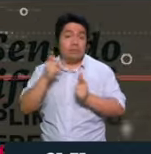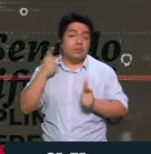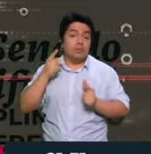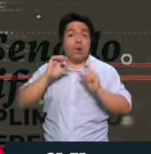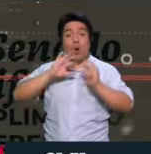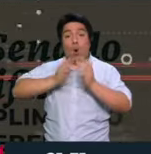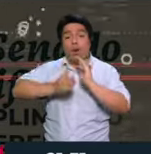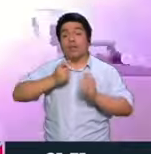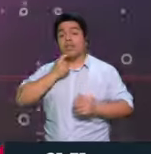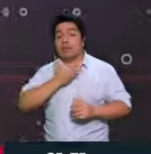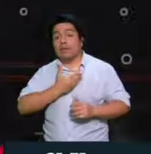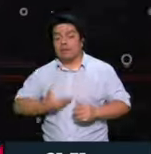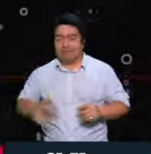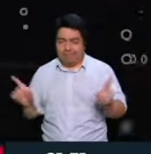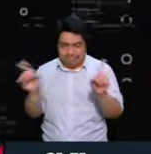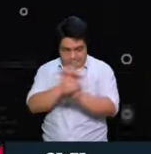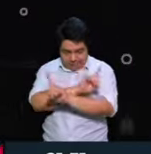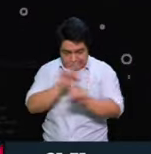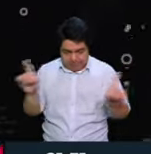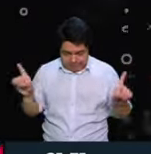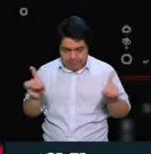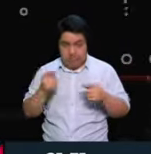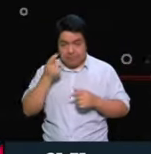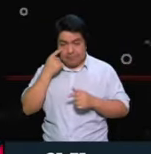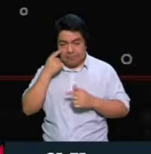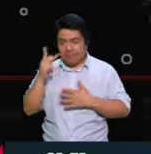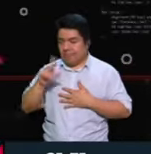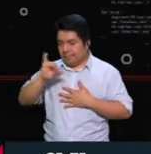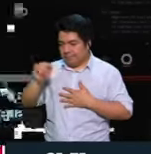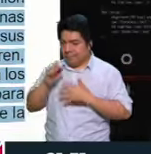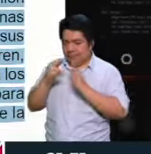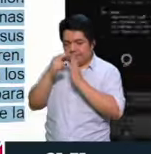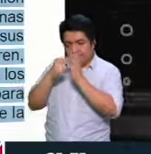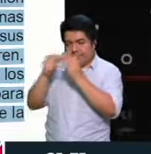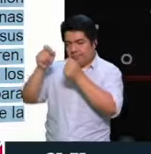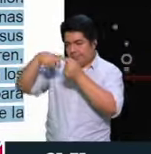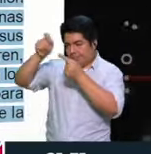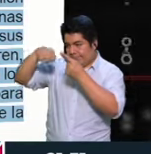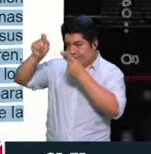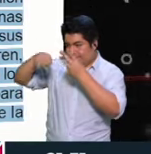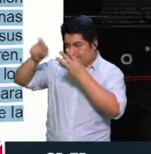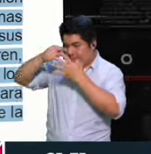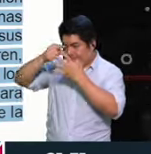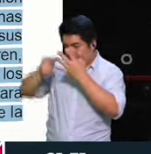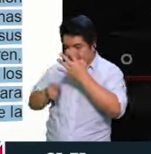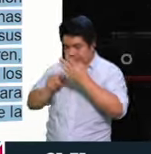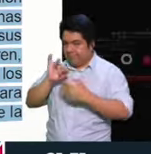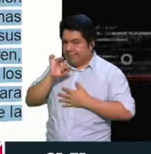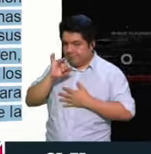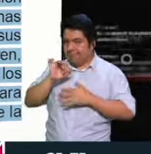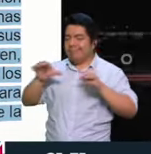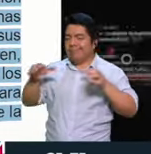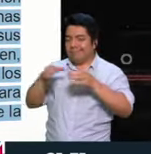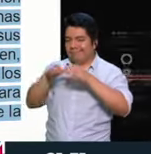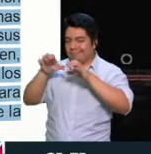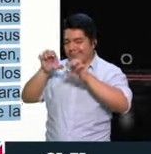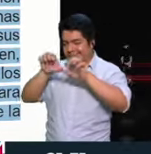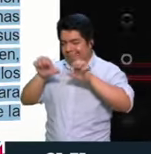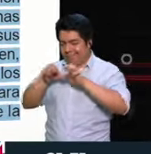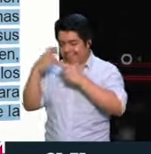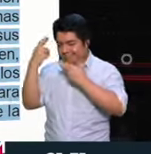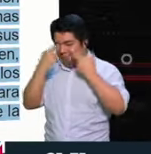de la República. Además, la reforma plantea requisitos para los candidatos y la creación de comités de evaluación